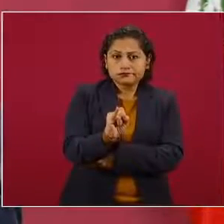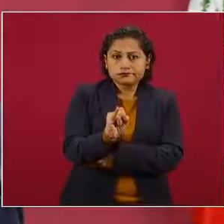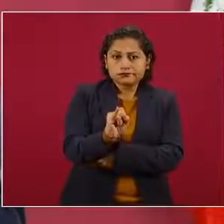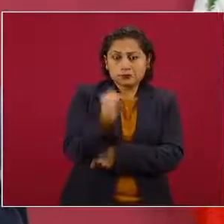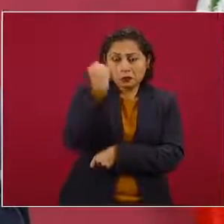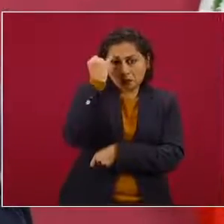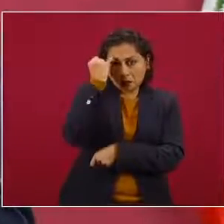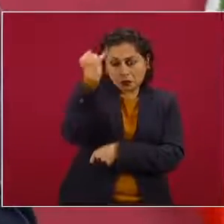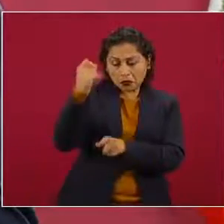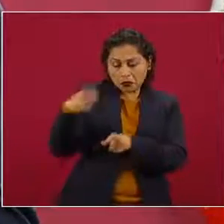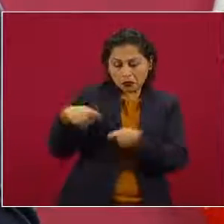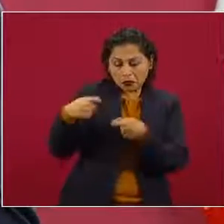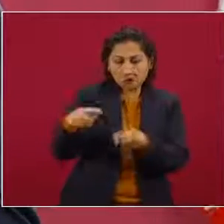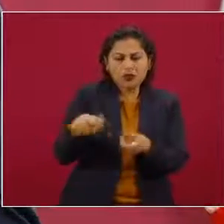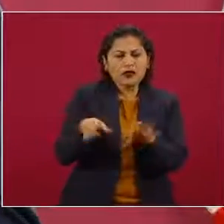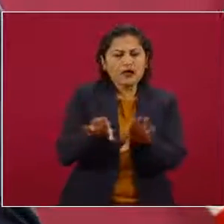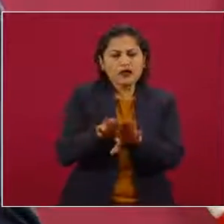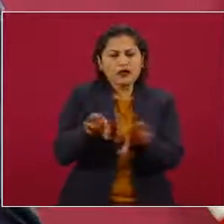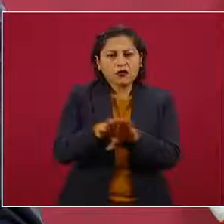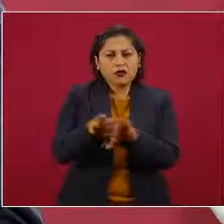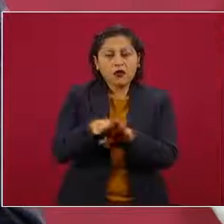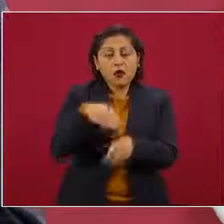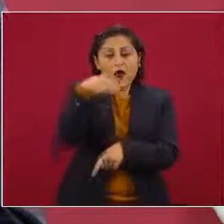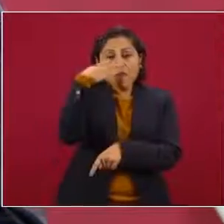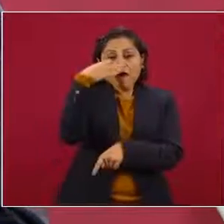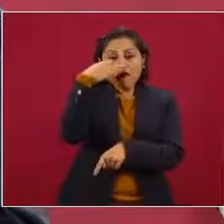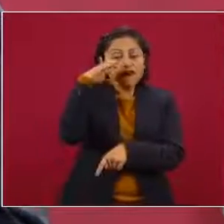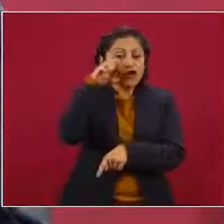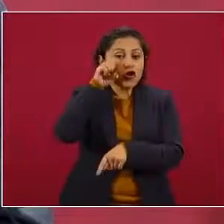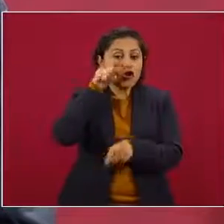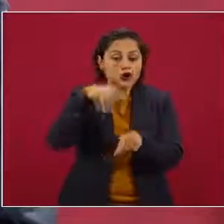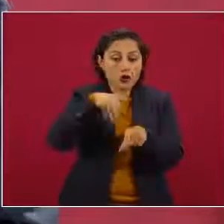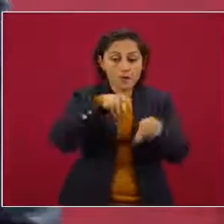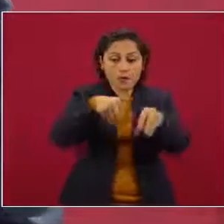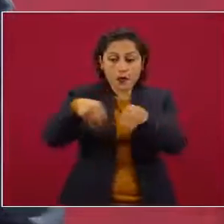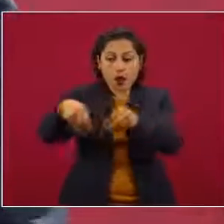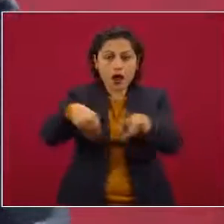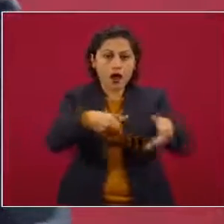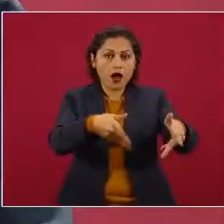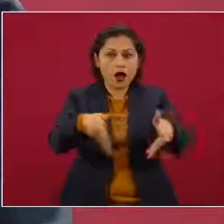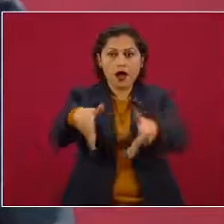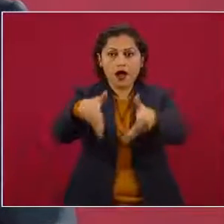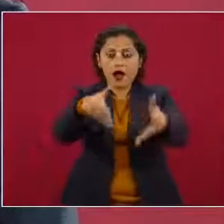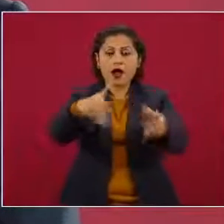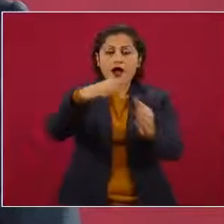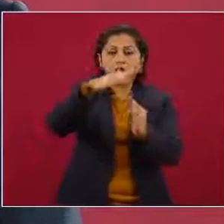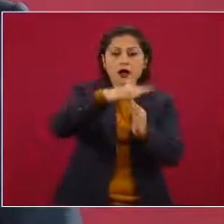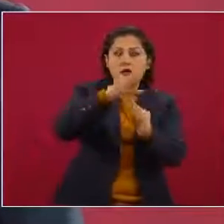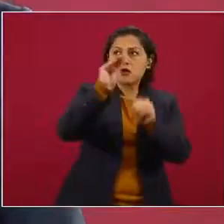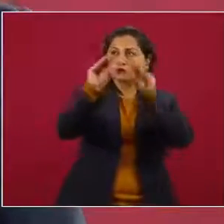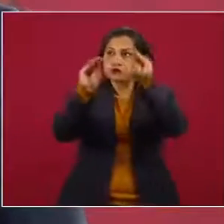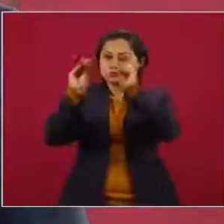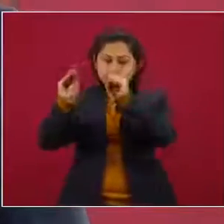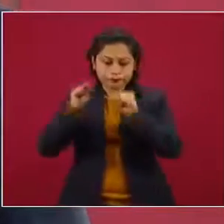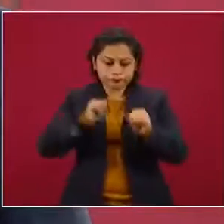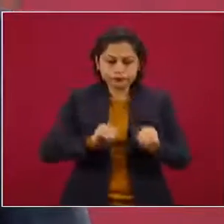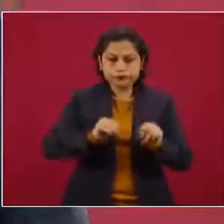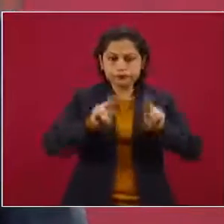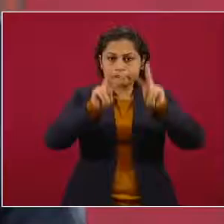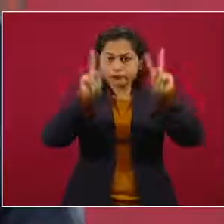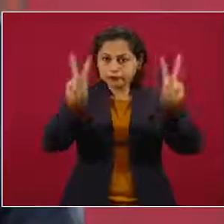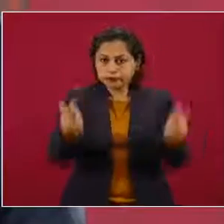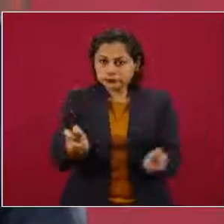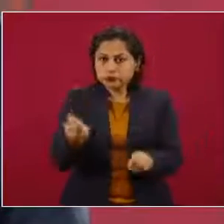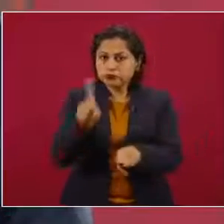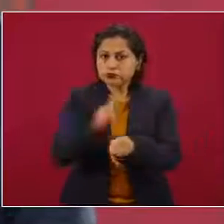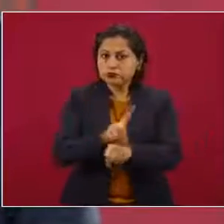los caminitos de flor, los altares. Sí, saben